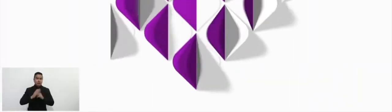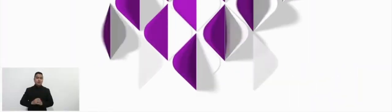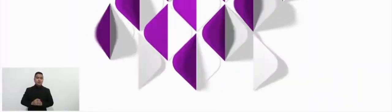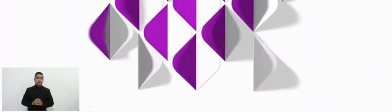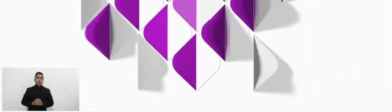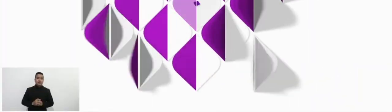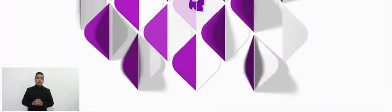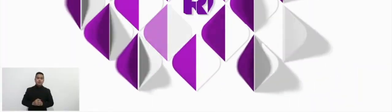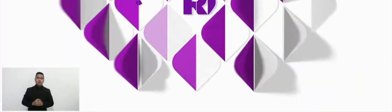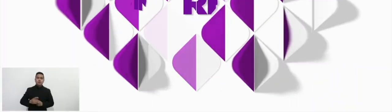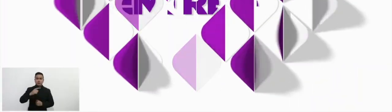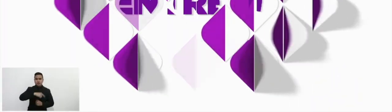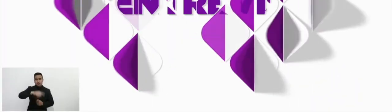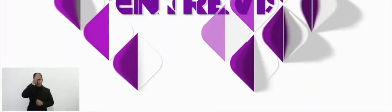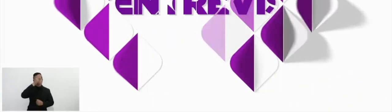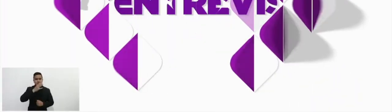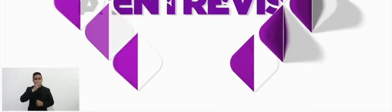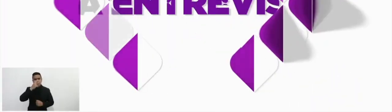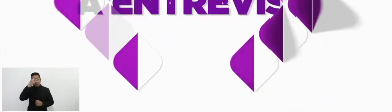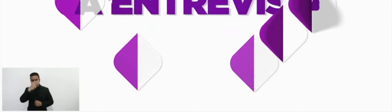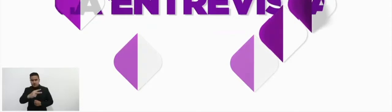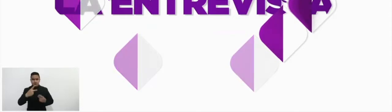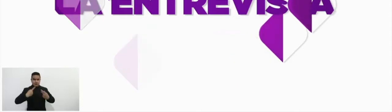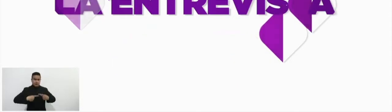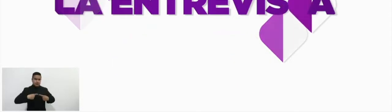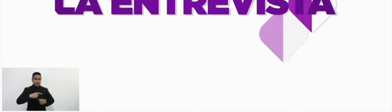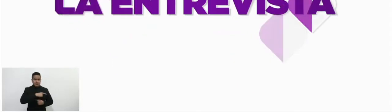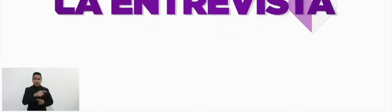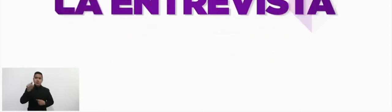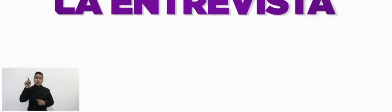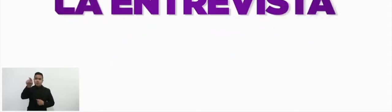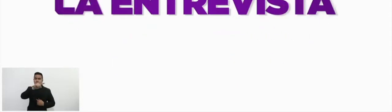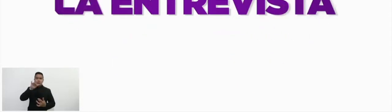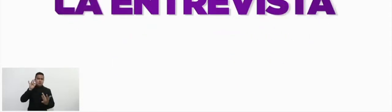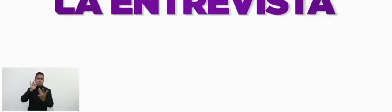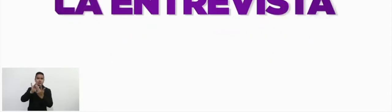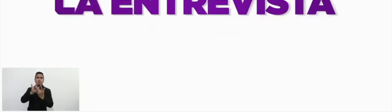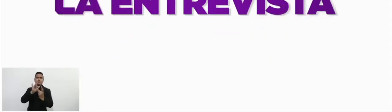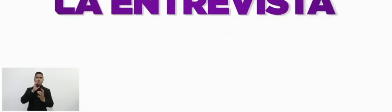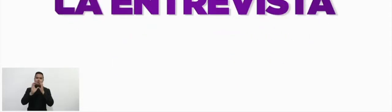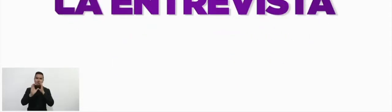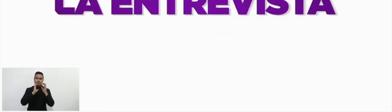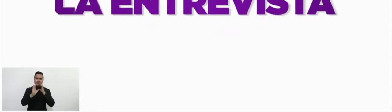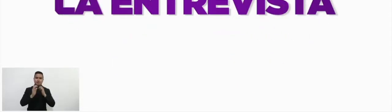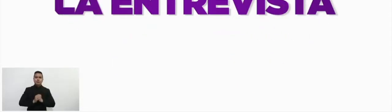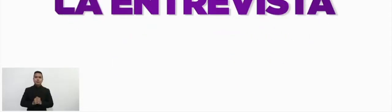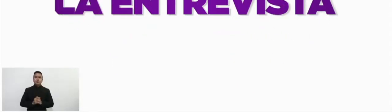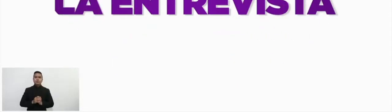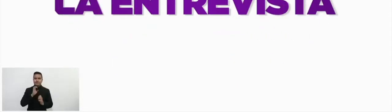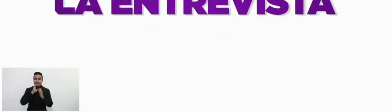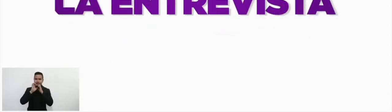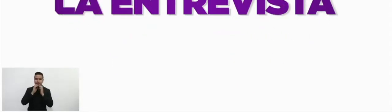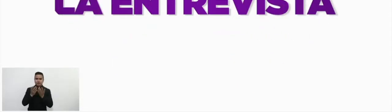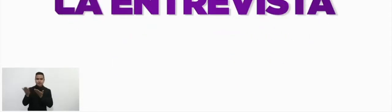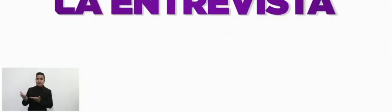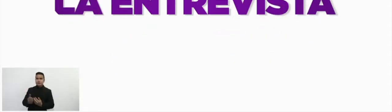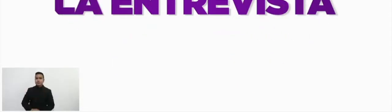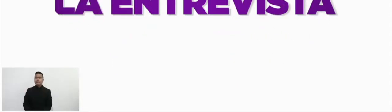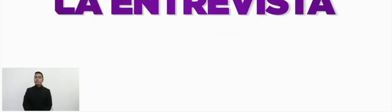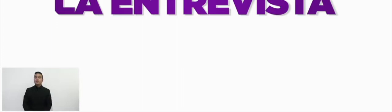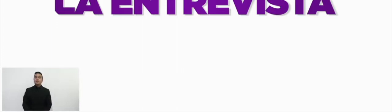Protagonistas de la vida democrática de Coahuila y de México en comunicación directa con usted. La